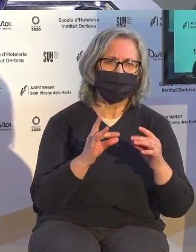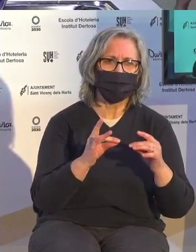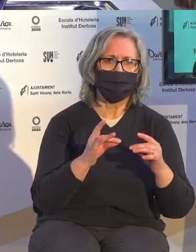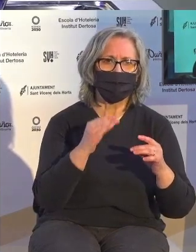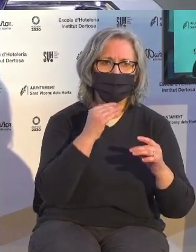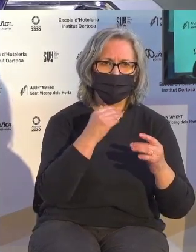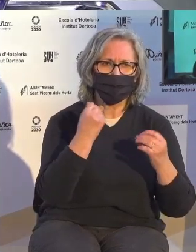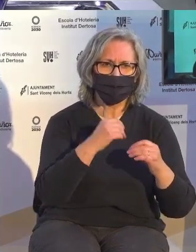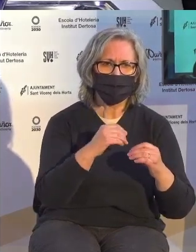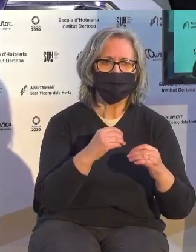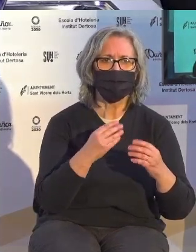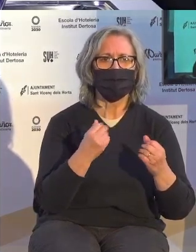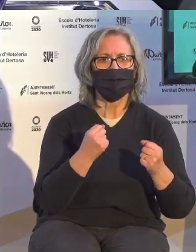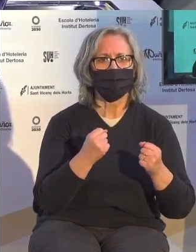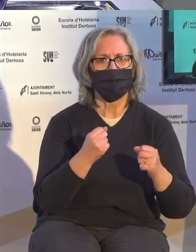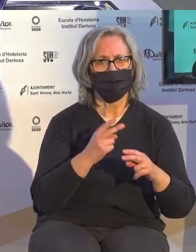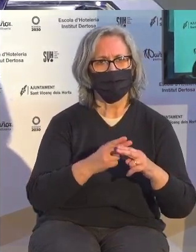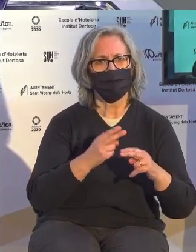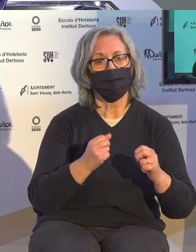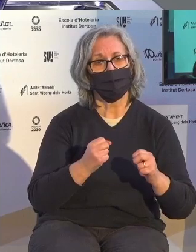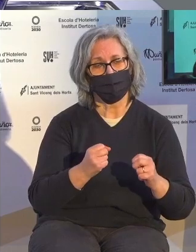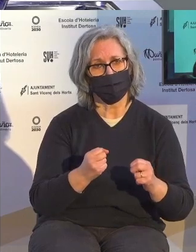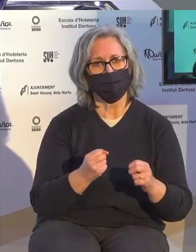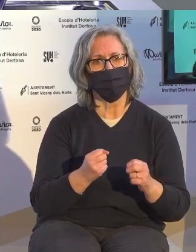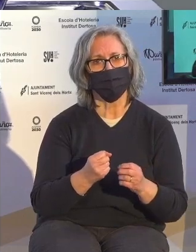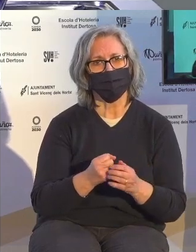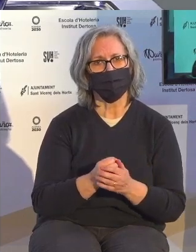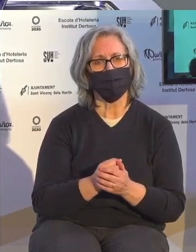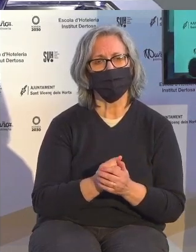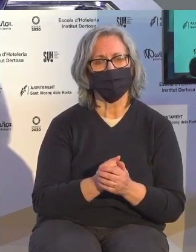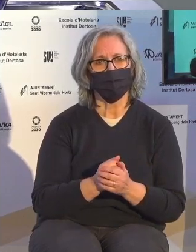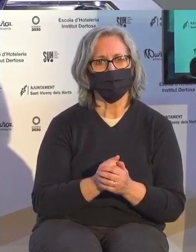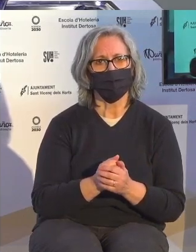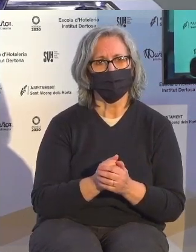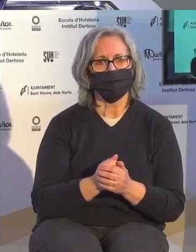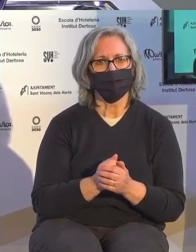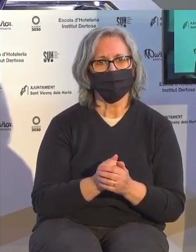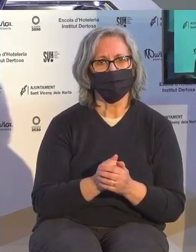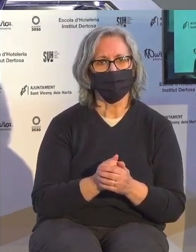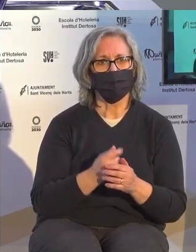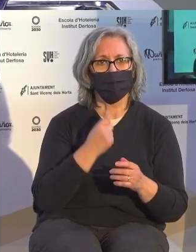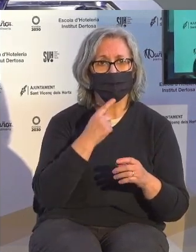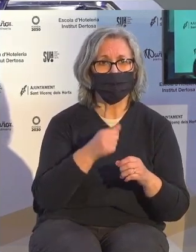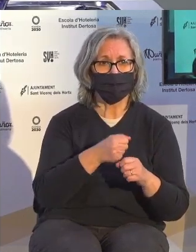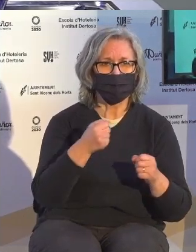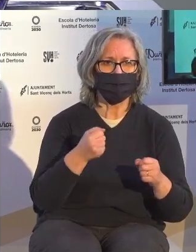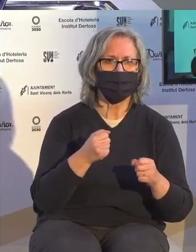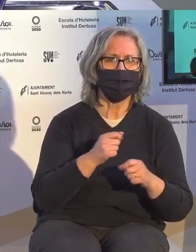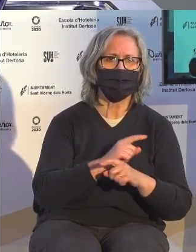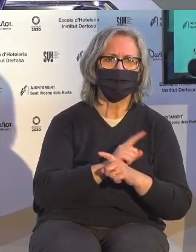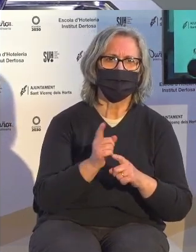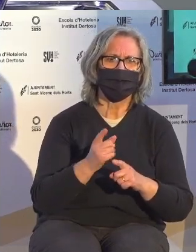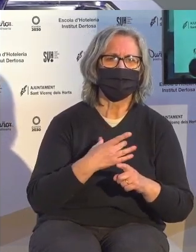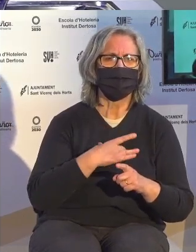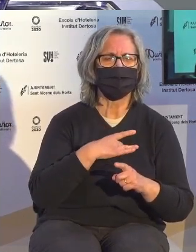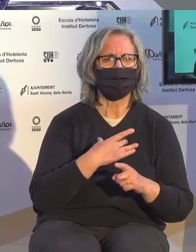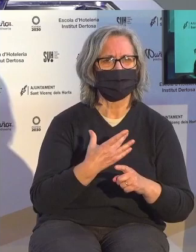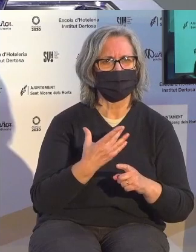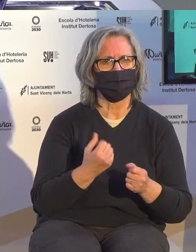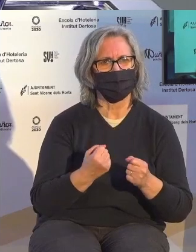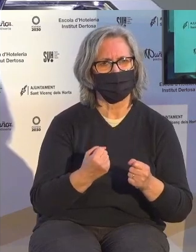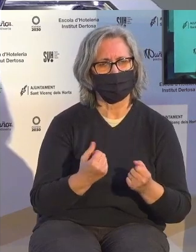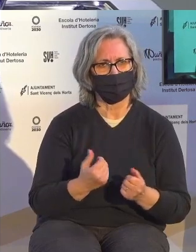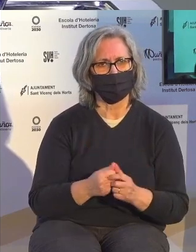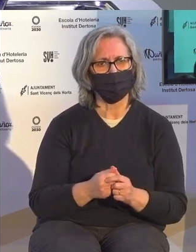como estás ahora tenemos un freezer muy bueno y que es también los 22 menos 24 pero la temperatura de comer helado